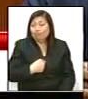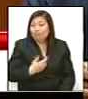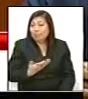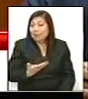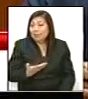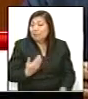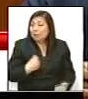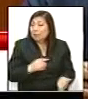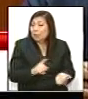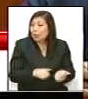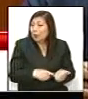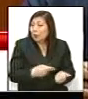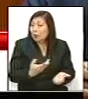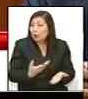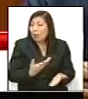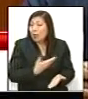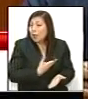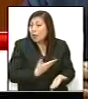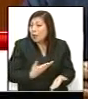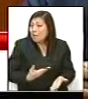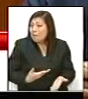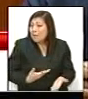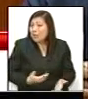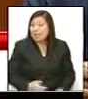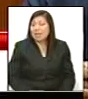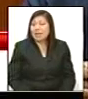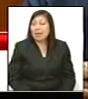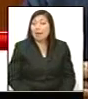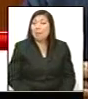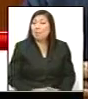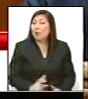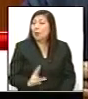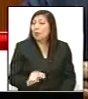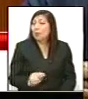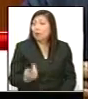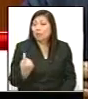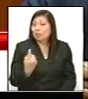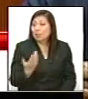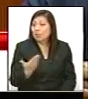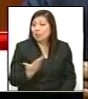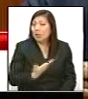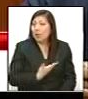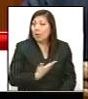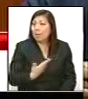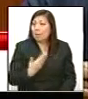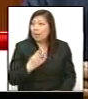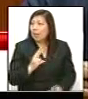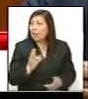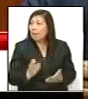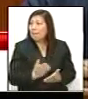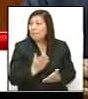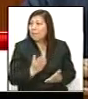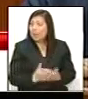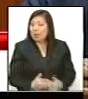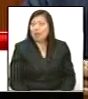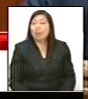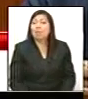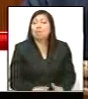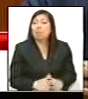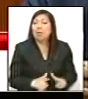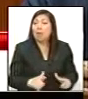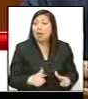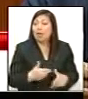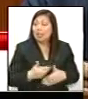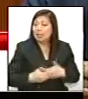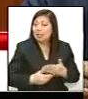estamos acostumbrados a gobernar, pero no solamente gobernar para ver la problemática local del día a